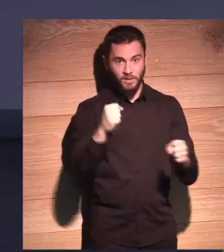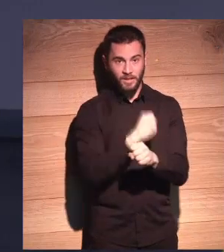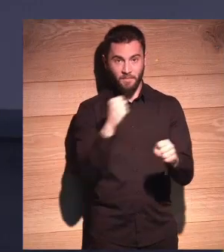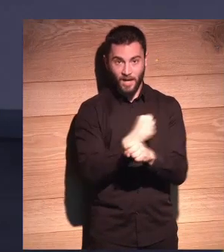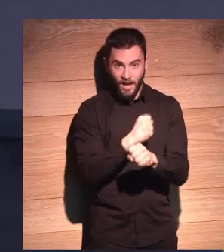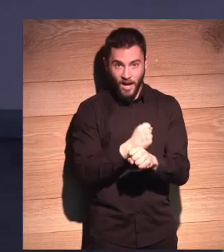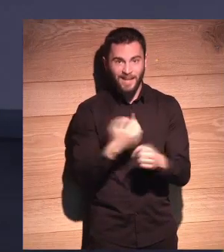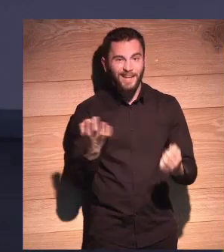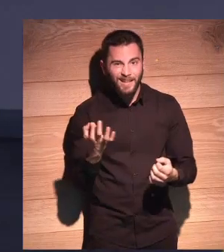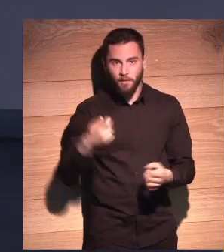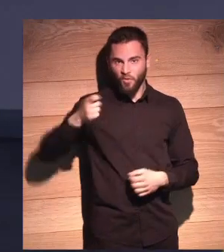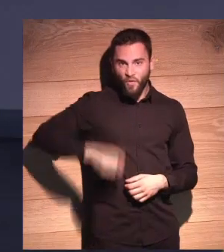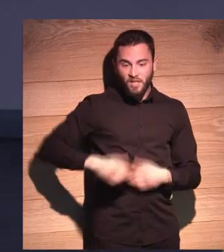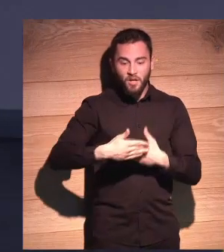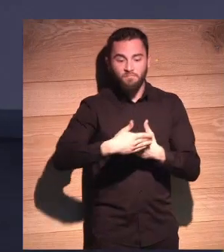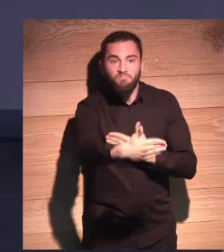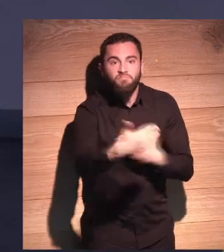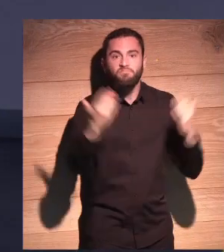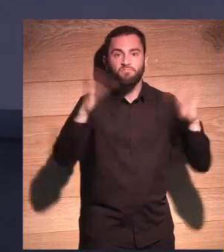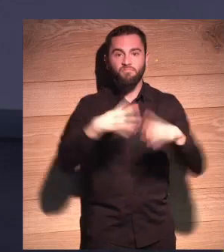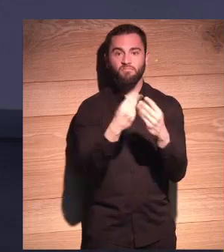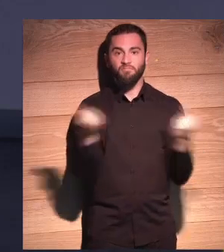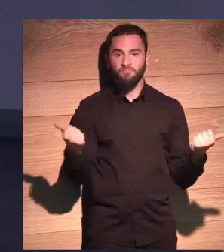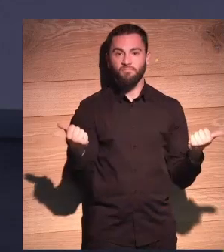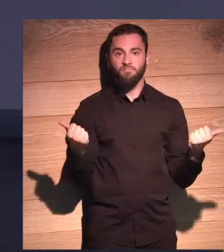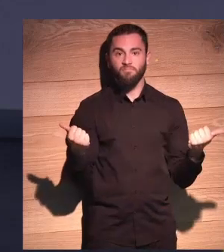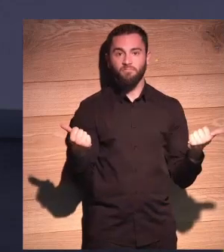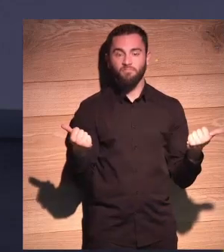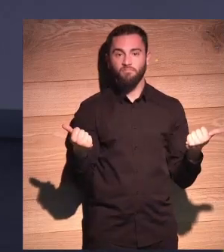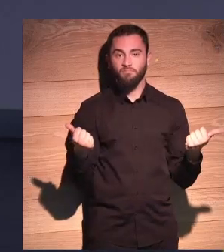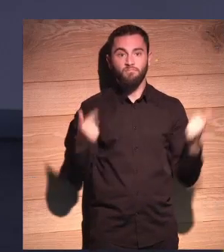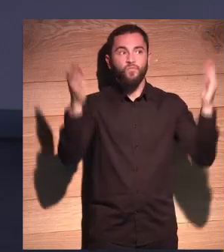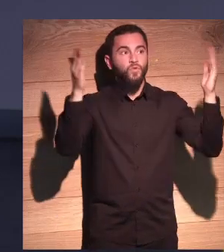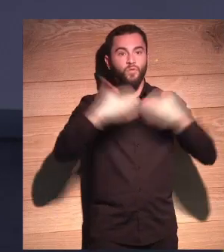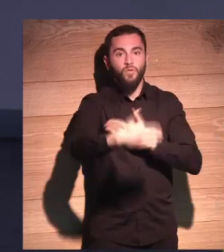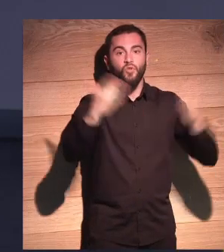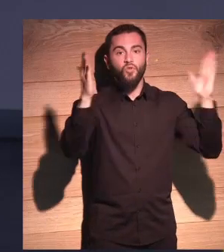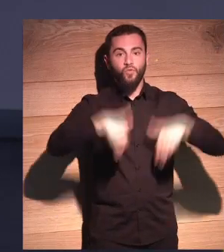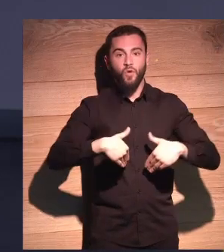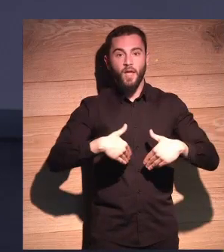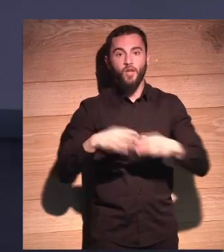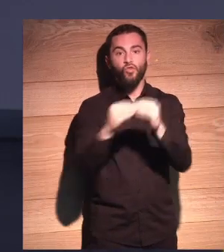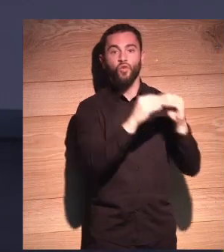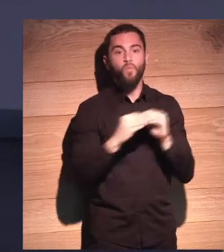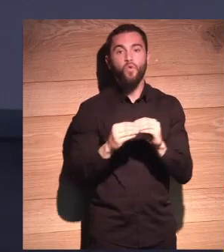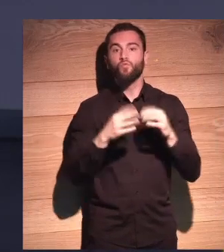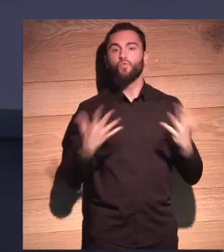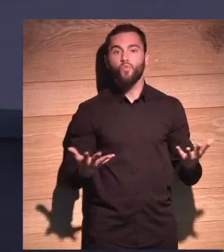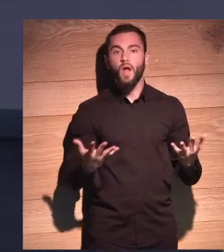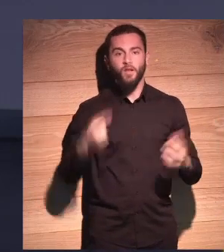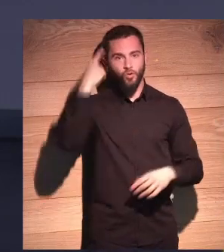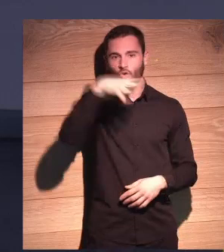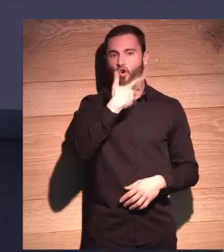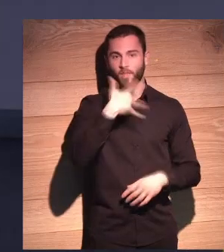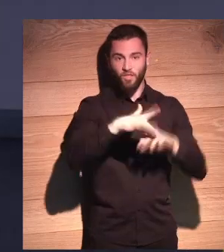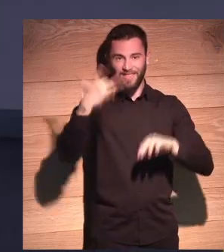hoy no existen, y que lo único que tienen en común es conocimientos digitales. Por lo